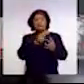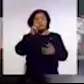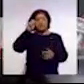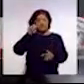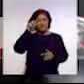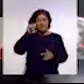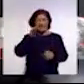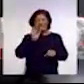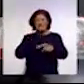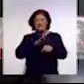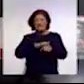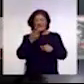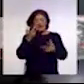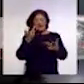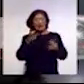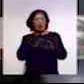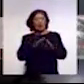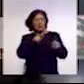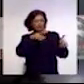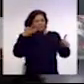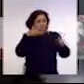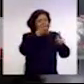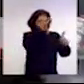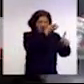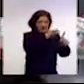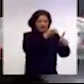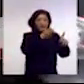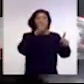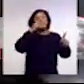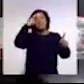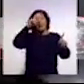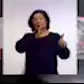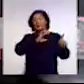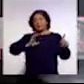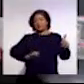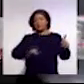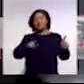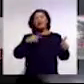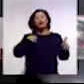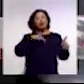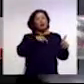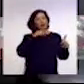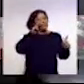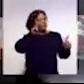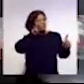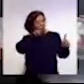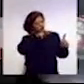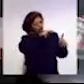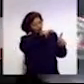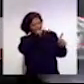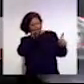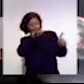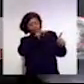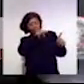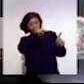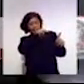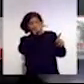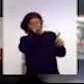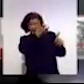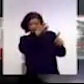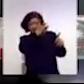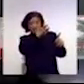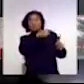que es el de becas a china hemos podido ver es decir son jóvenes talentosos